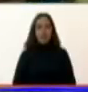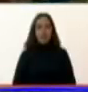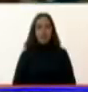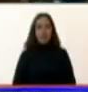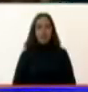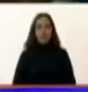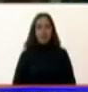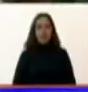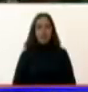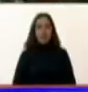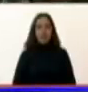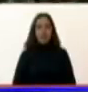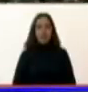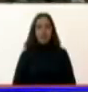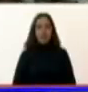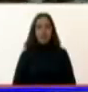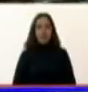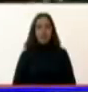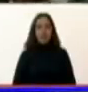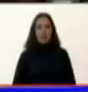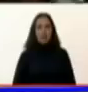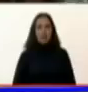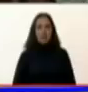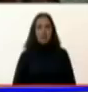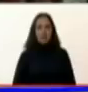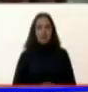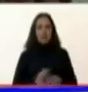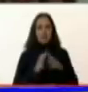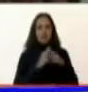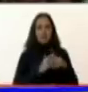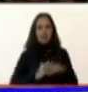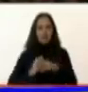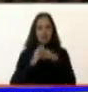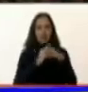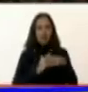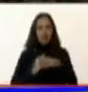Desde Estados Unidos de Norteamérica nos trae este mensaje, Gloria.